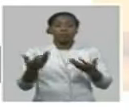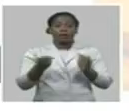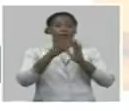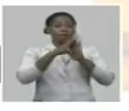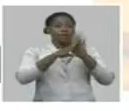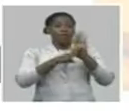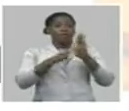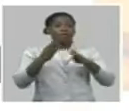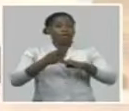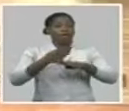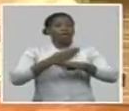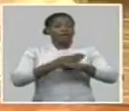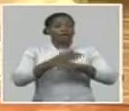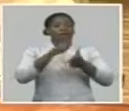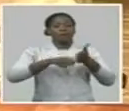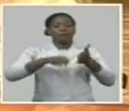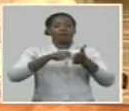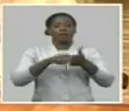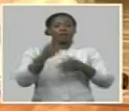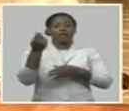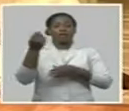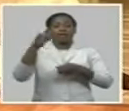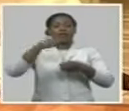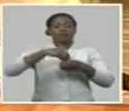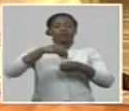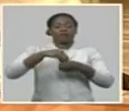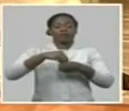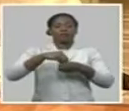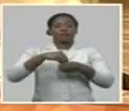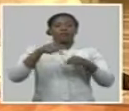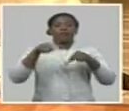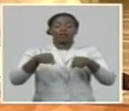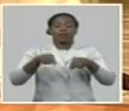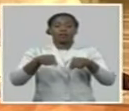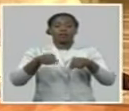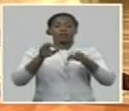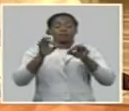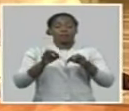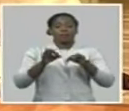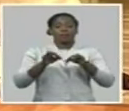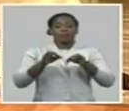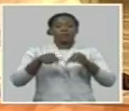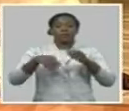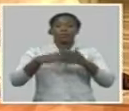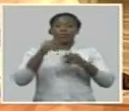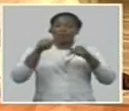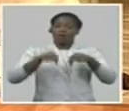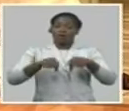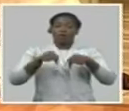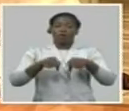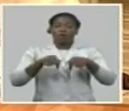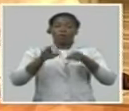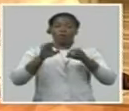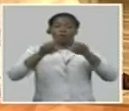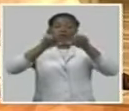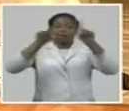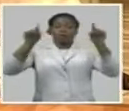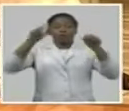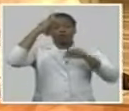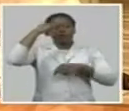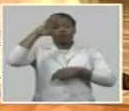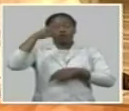para el plan de la economía esto ha provocado que en el día de hoy existe en el país